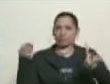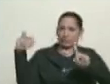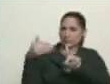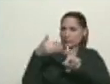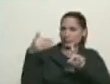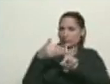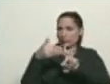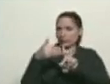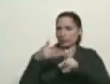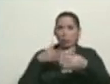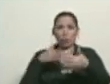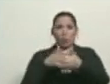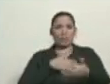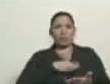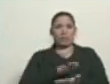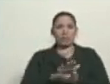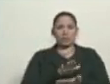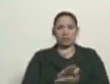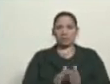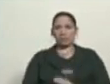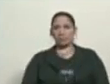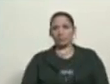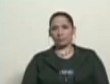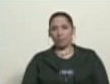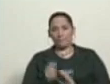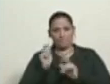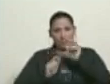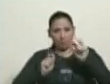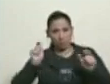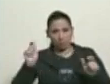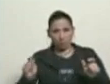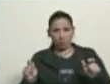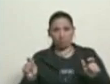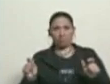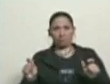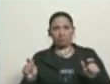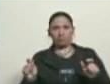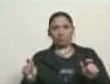el sosiego de la ciudadanía,